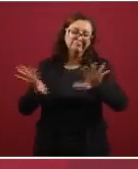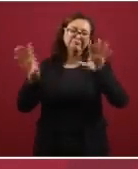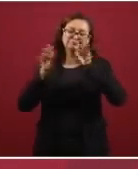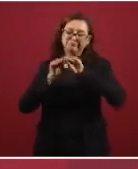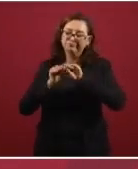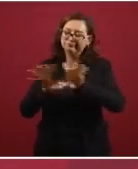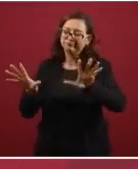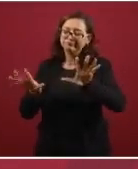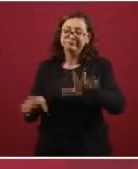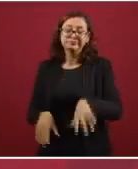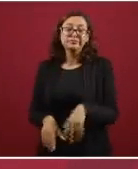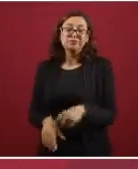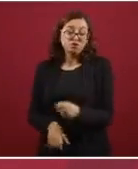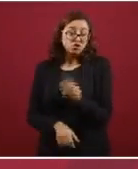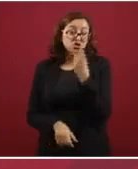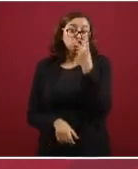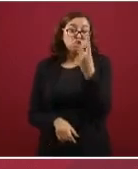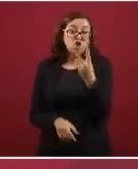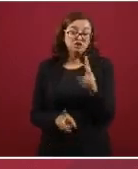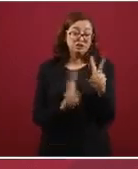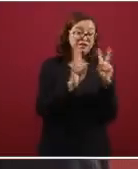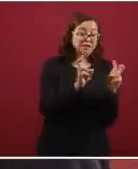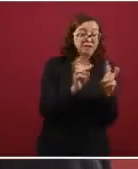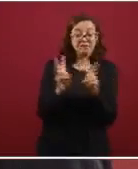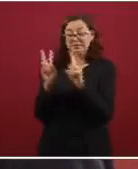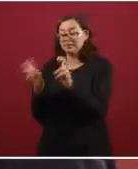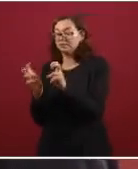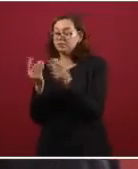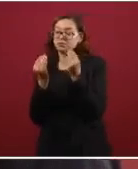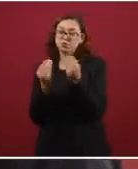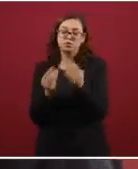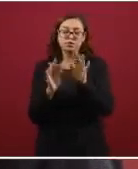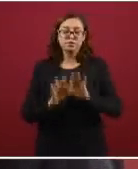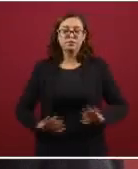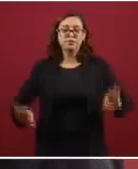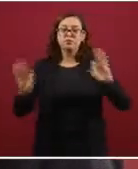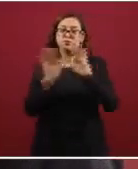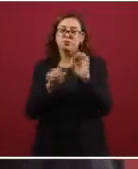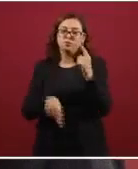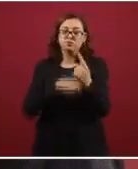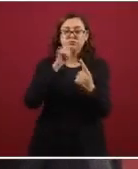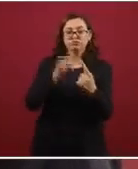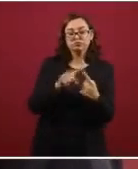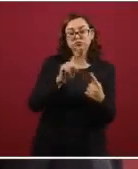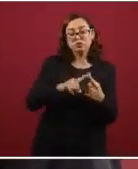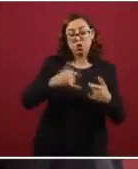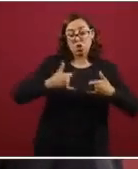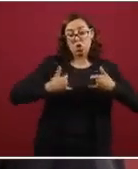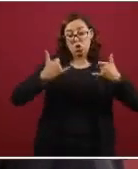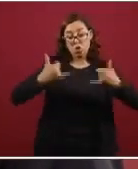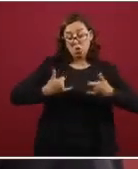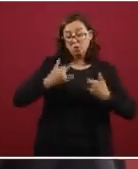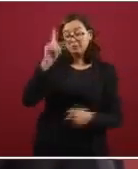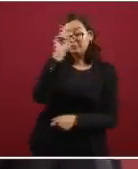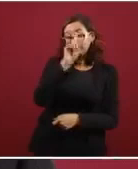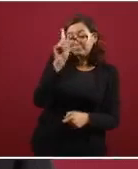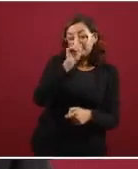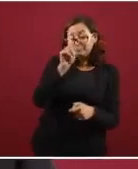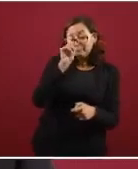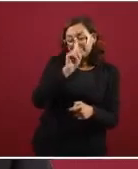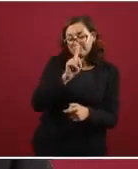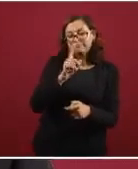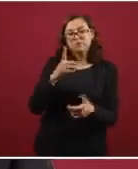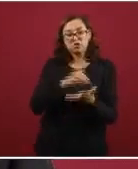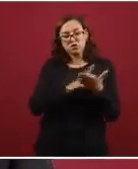Son dos campañas que nos importan mucho. La de orientación a los jóvenes para que no caigan en el consumo de